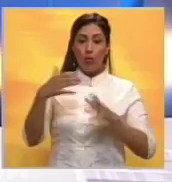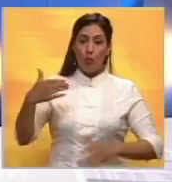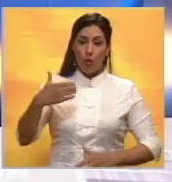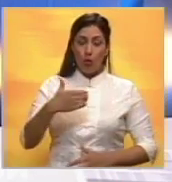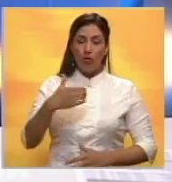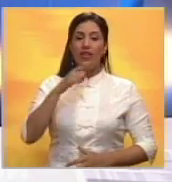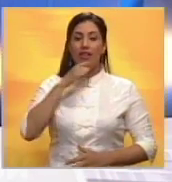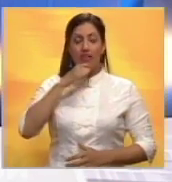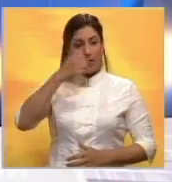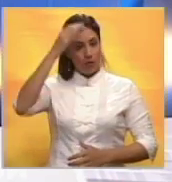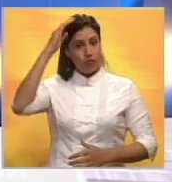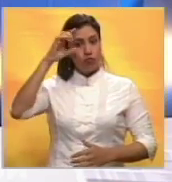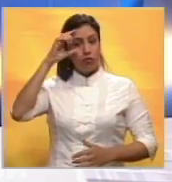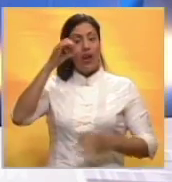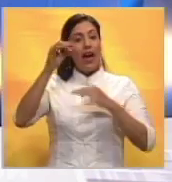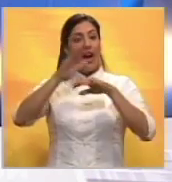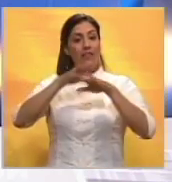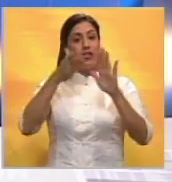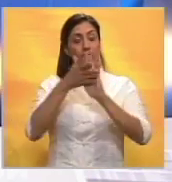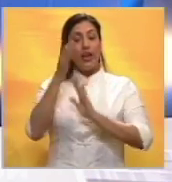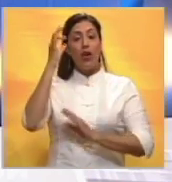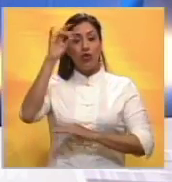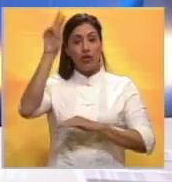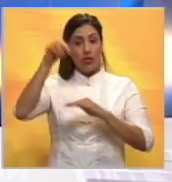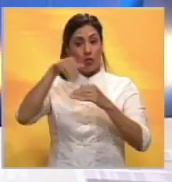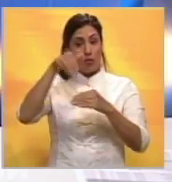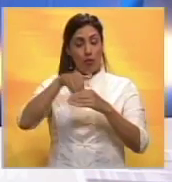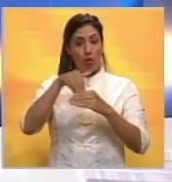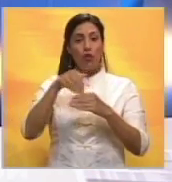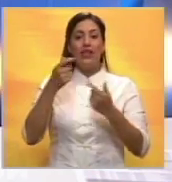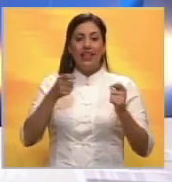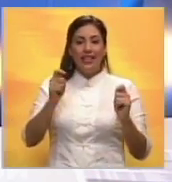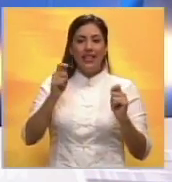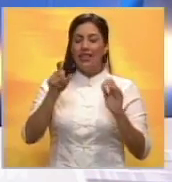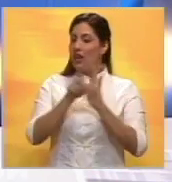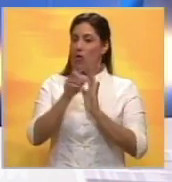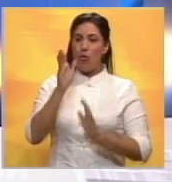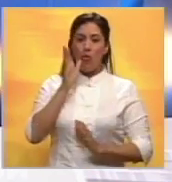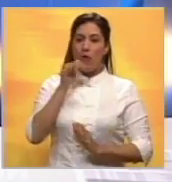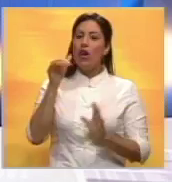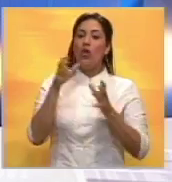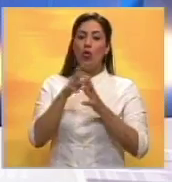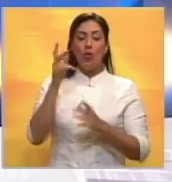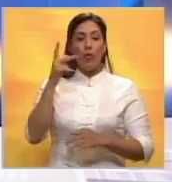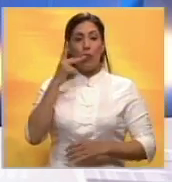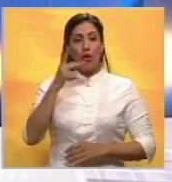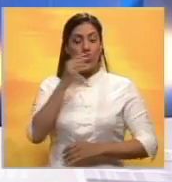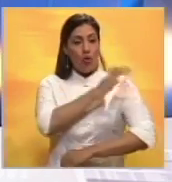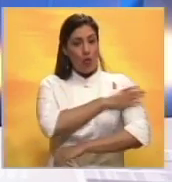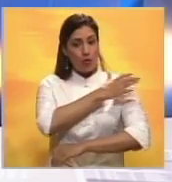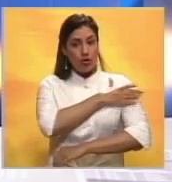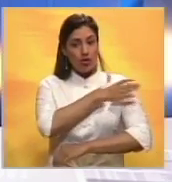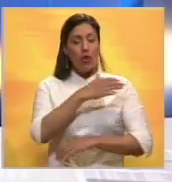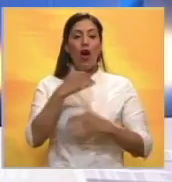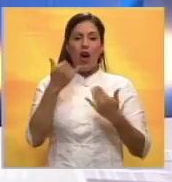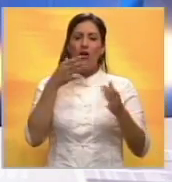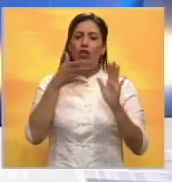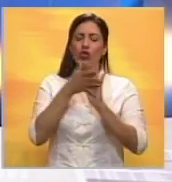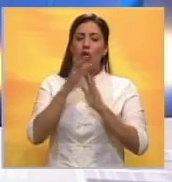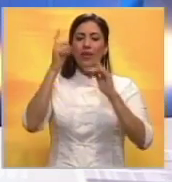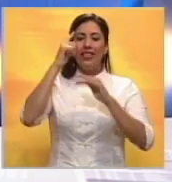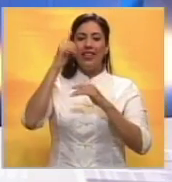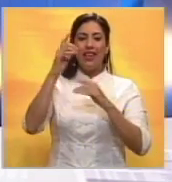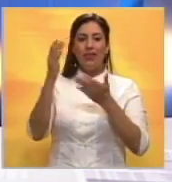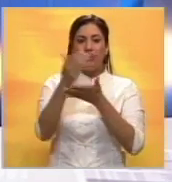la unidad Ramón sayup alertó que el Consejo Nacional electoral pretende ilegalizar a los partidos políticos de oposición mediante las